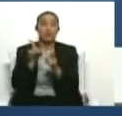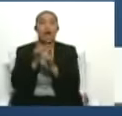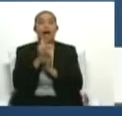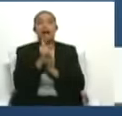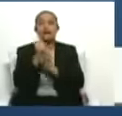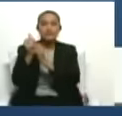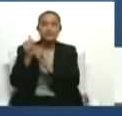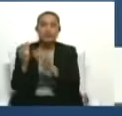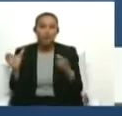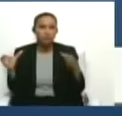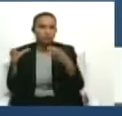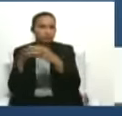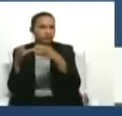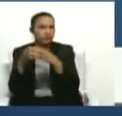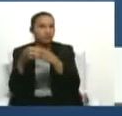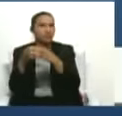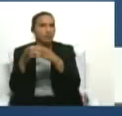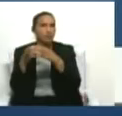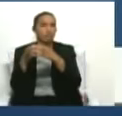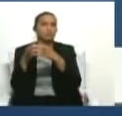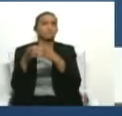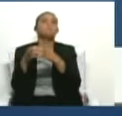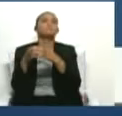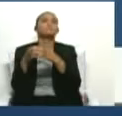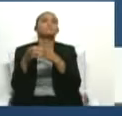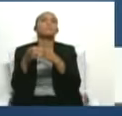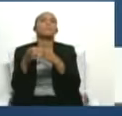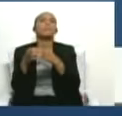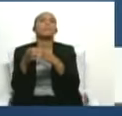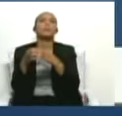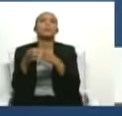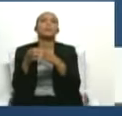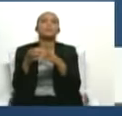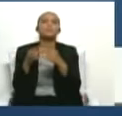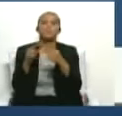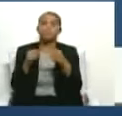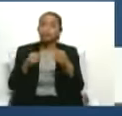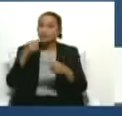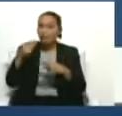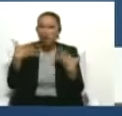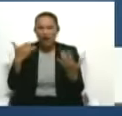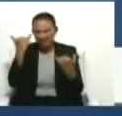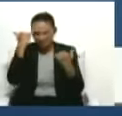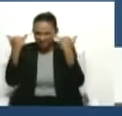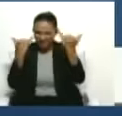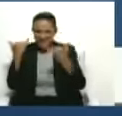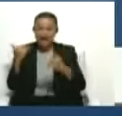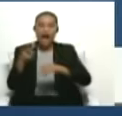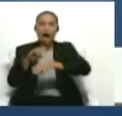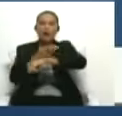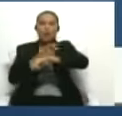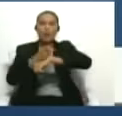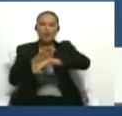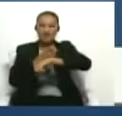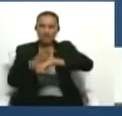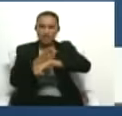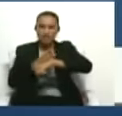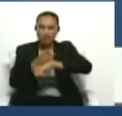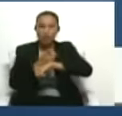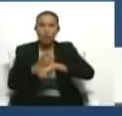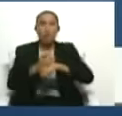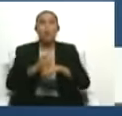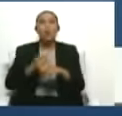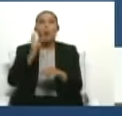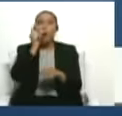para hacerse con el parque de armas de este cuerpo y luego atentar contra la vida del gobernador Freddy Bernal y posteriormente iniciar